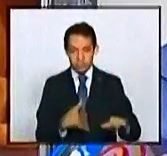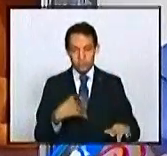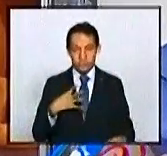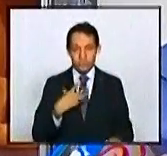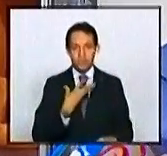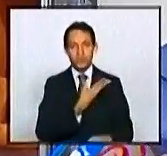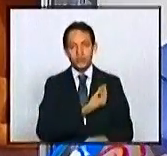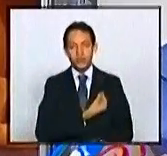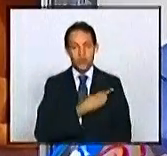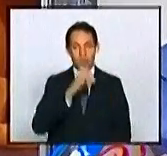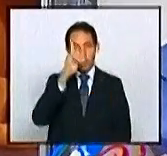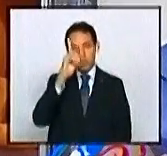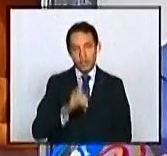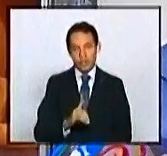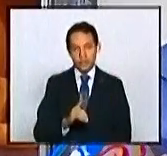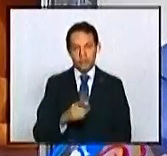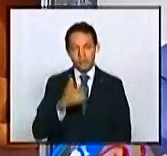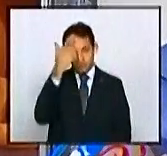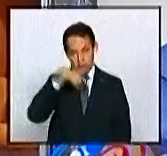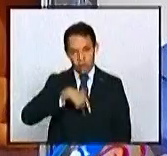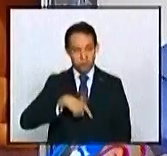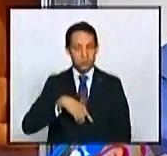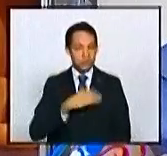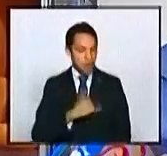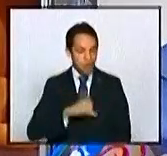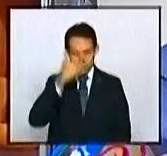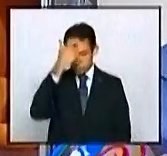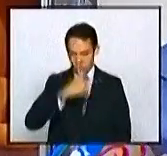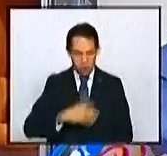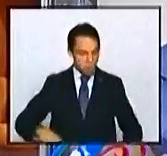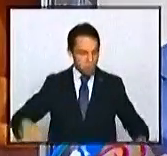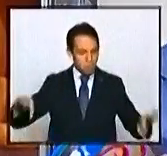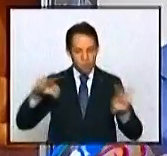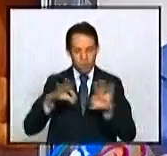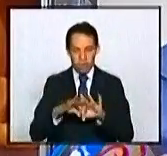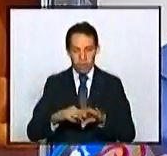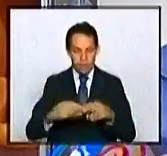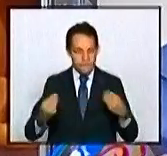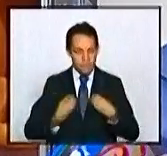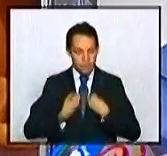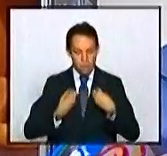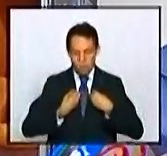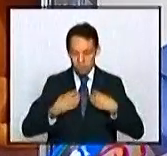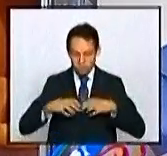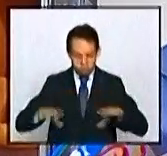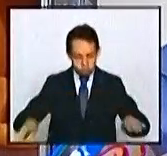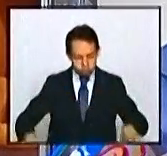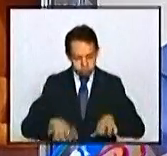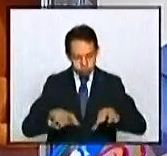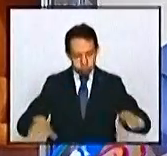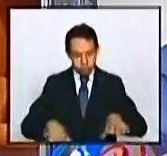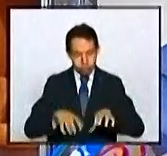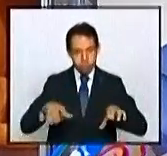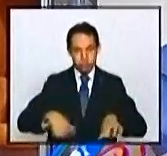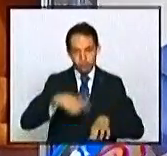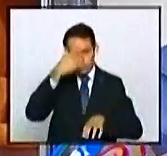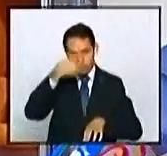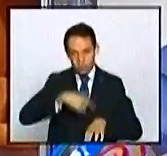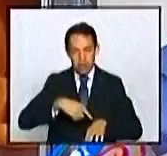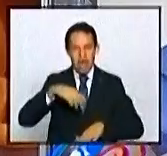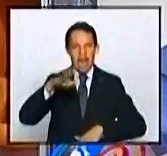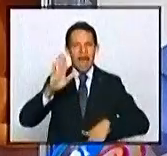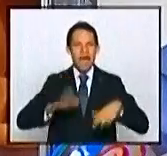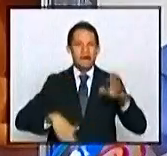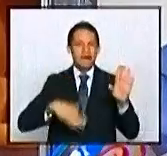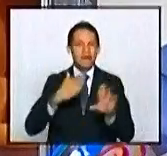tomar decisiones serias, importantes en nuestra vida, que nos están desbaratando, nos